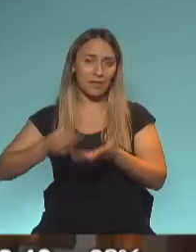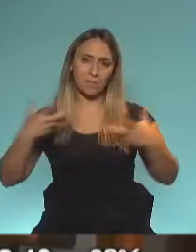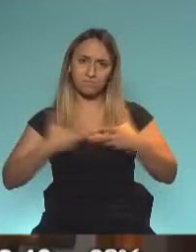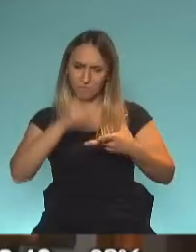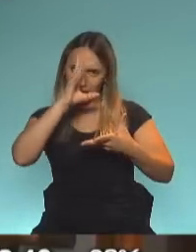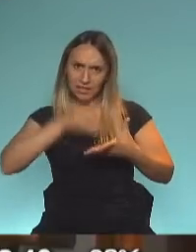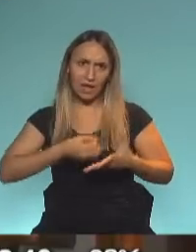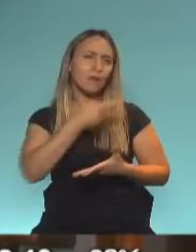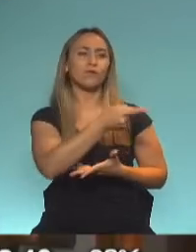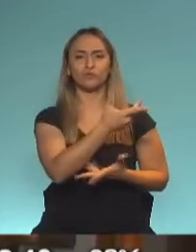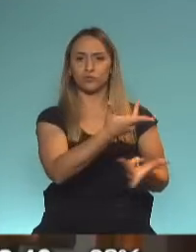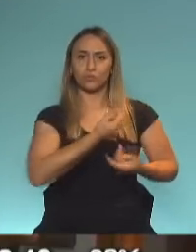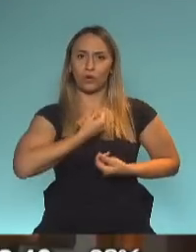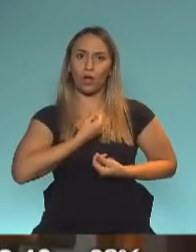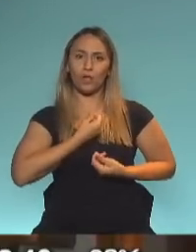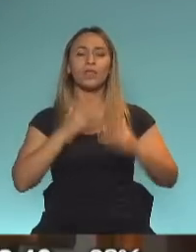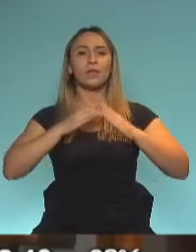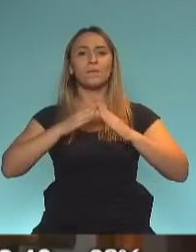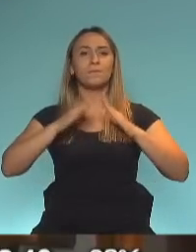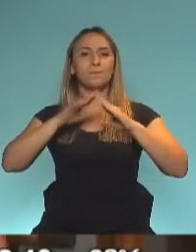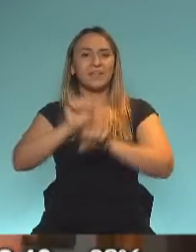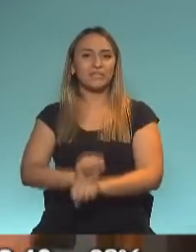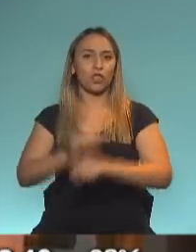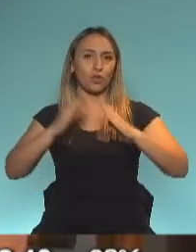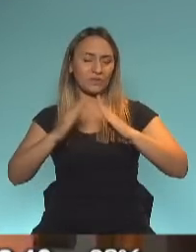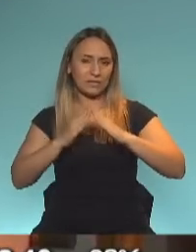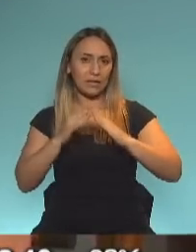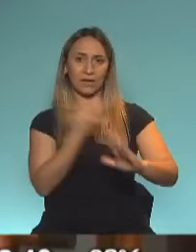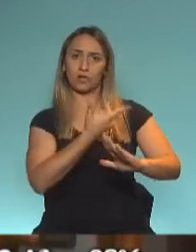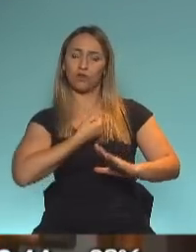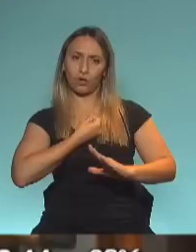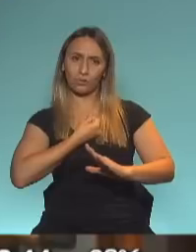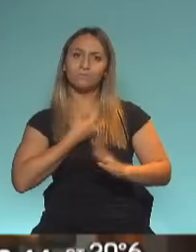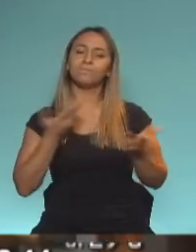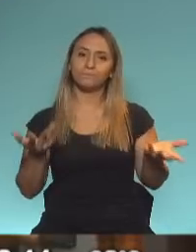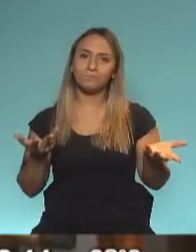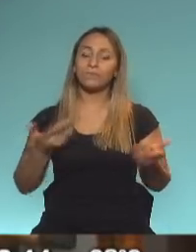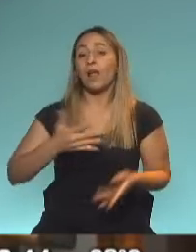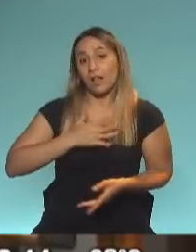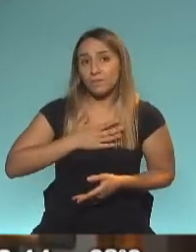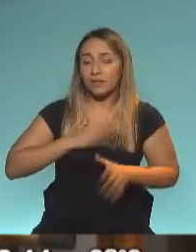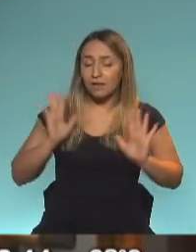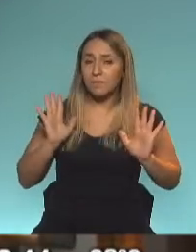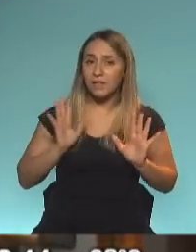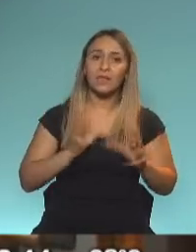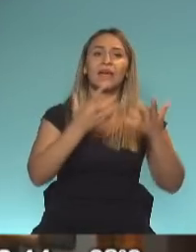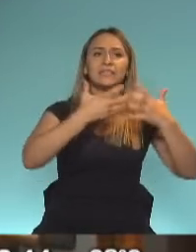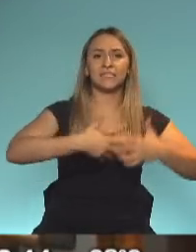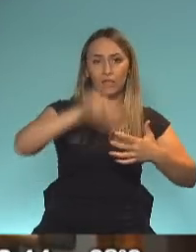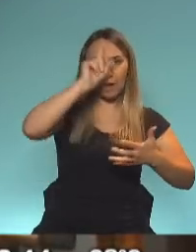de la revocatoria de la prisión domiciliaria, pero bueno, lamentablemente hay gran parte del sistema